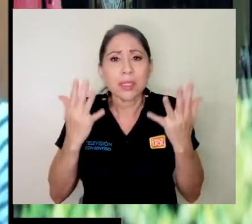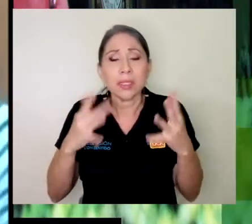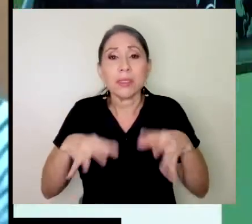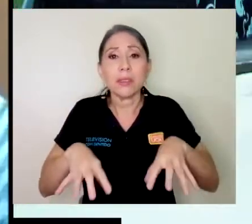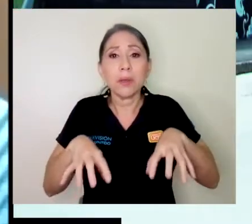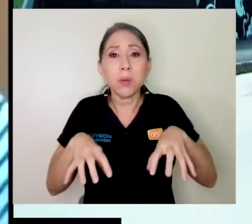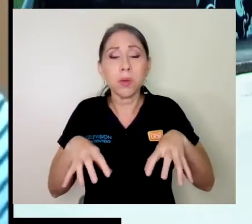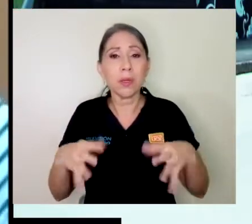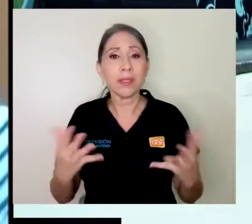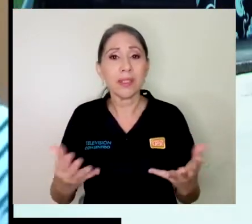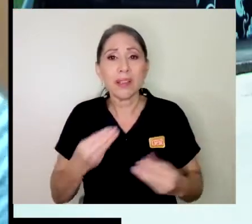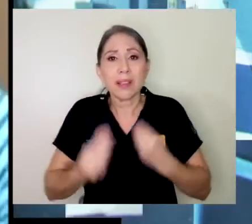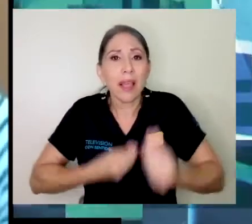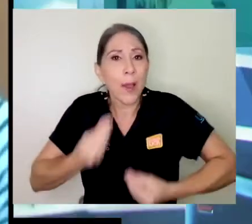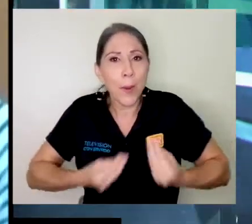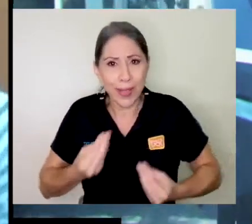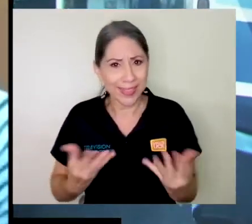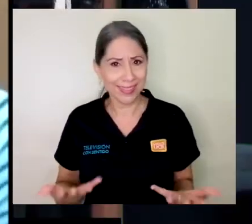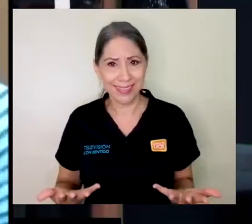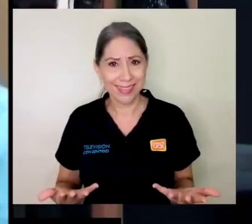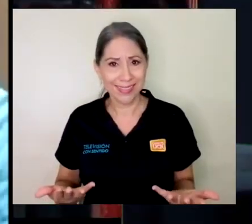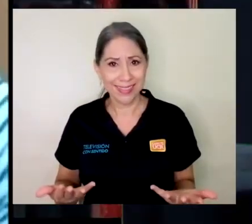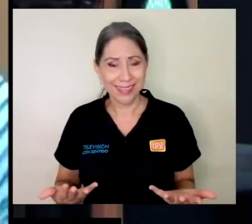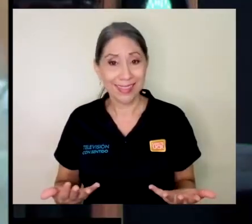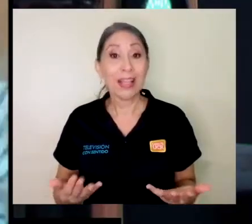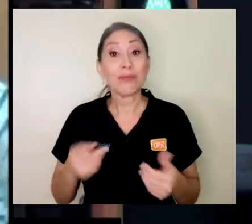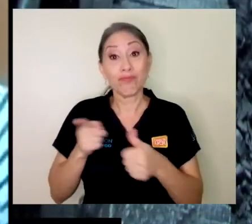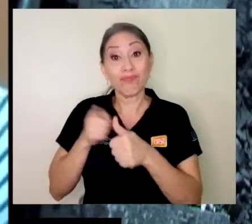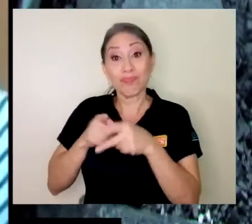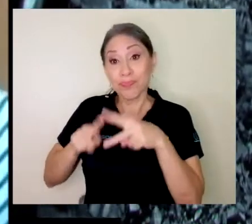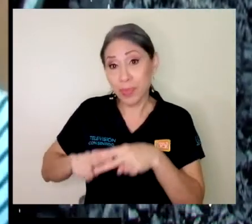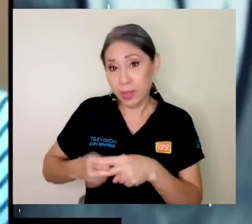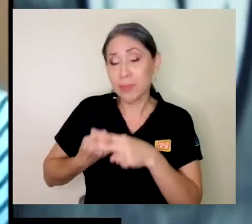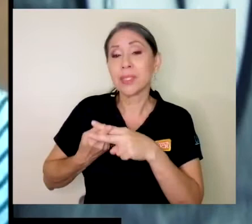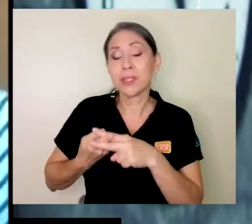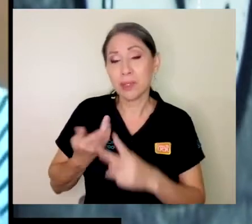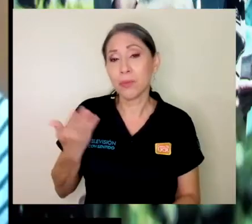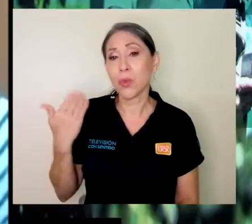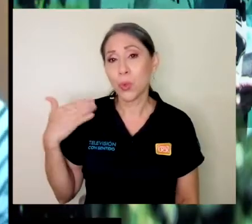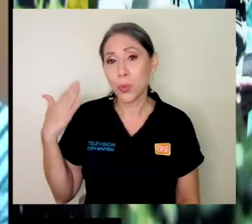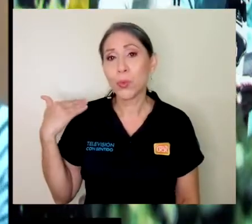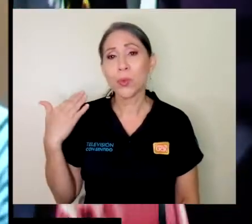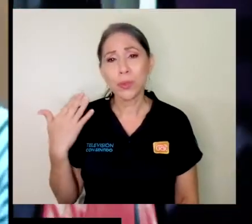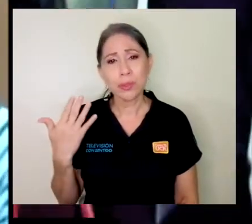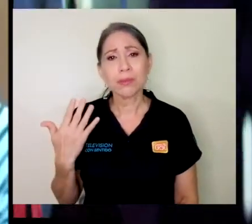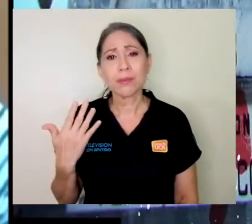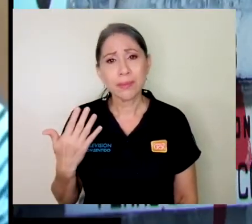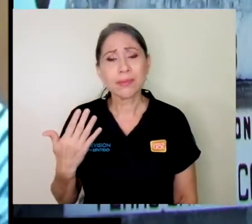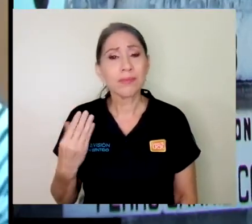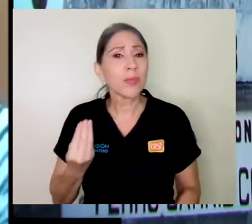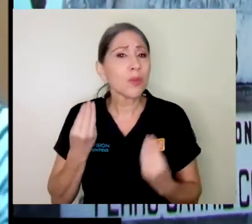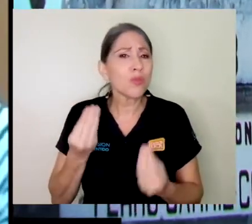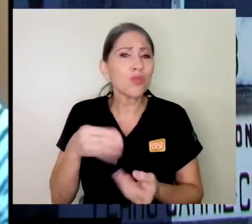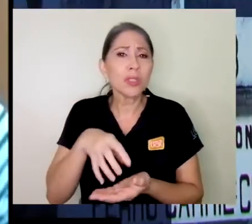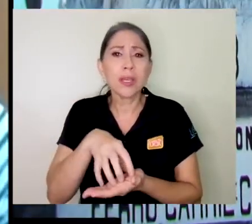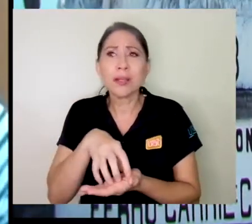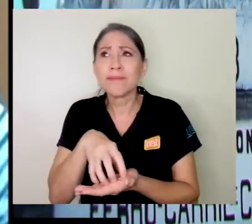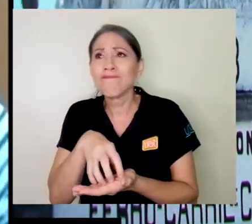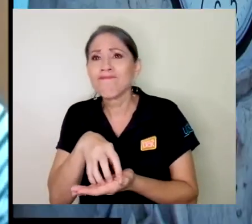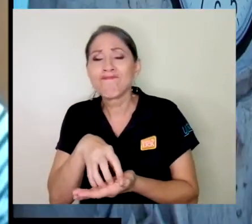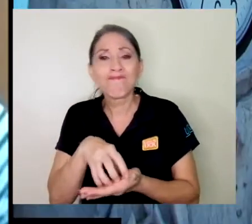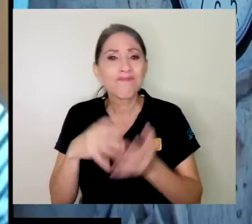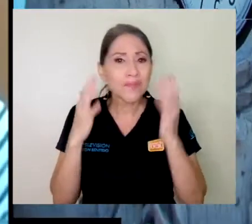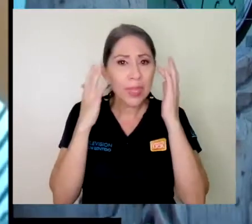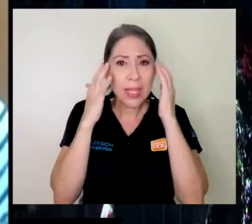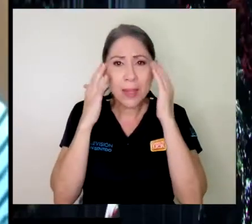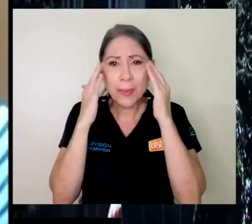preocupada, estresada. ¿Qué voy a hacer? Por ese lado al principio sí fue lleno de mucha incertidumbre,